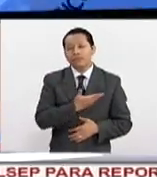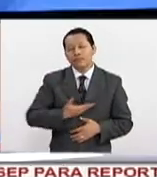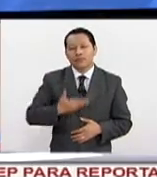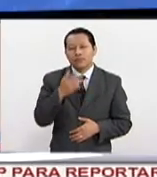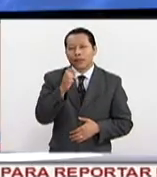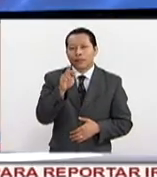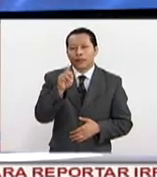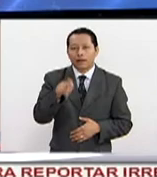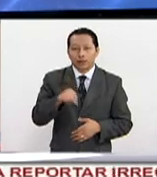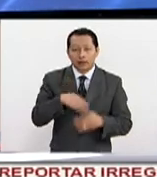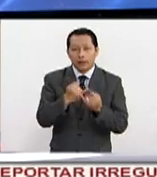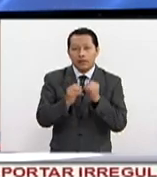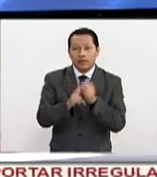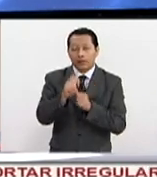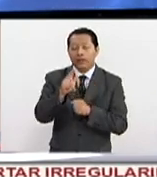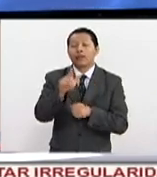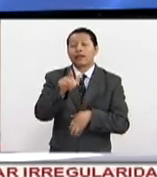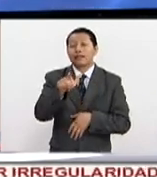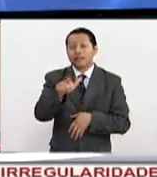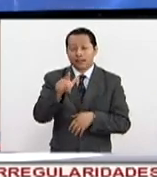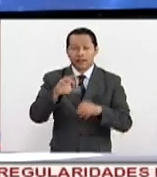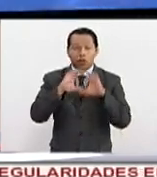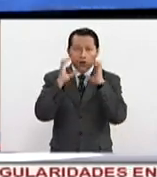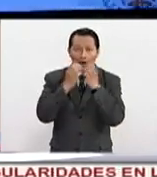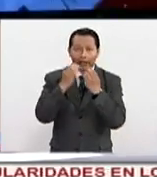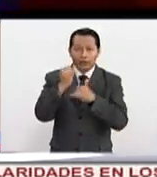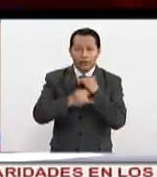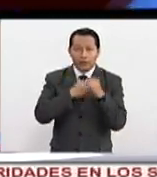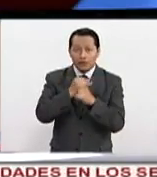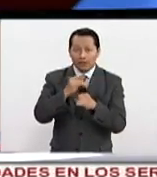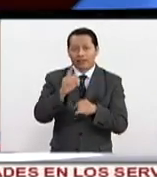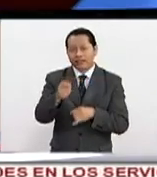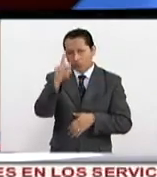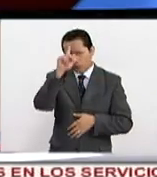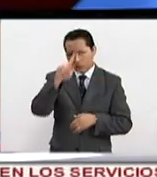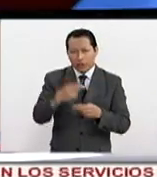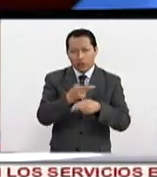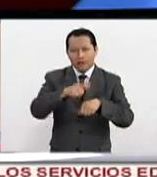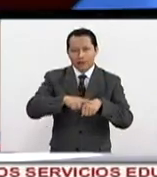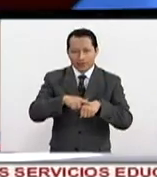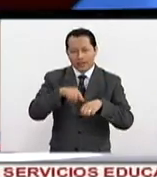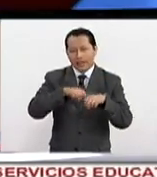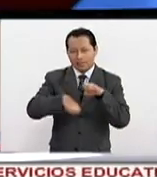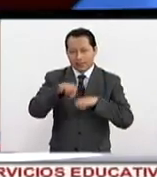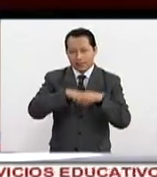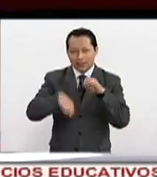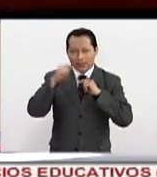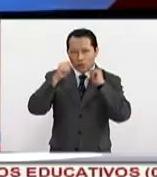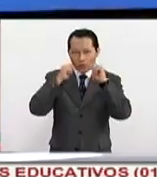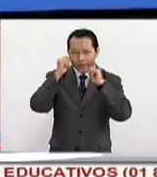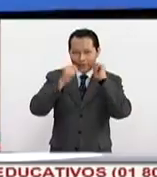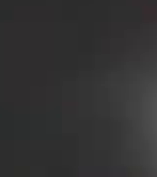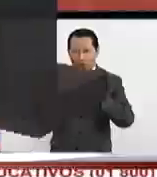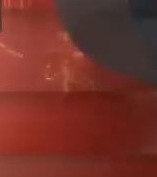Enrique Peña Nieto inauguró el 17º Congreso Internacional del Consejo Nacional Empresarial